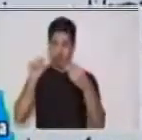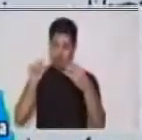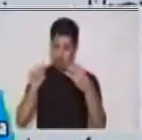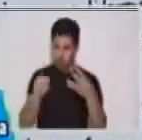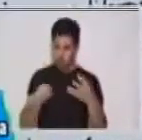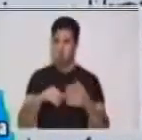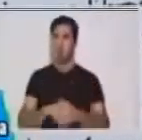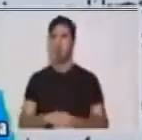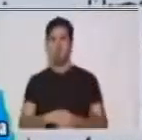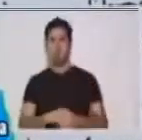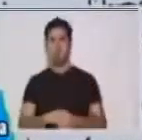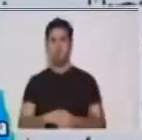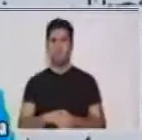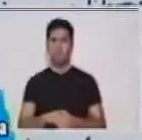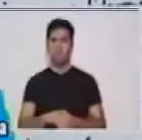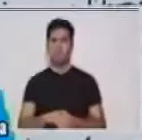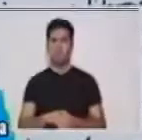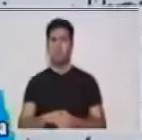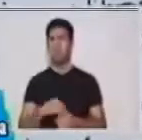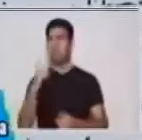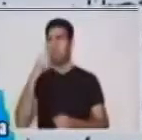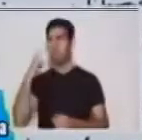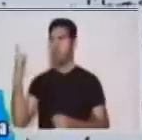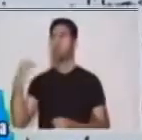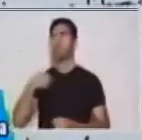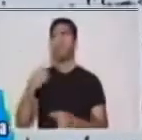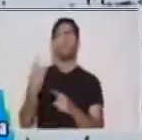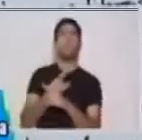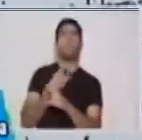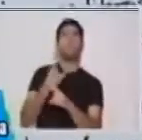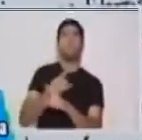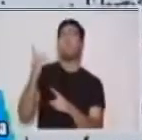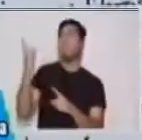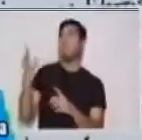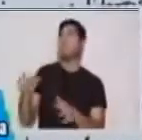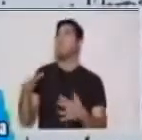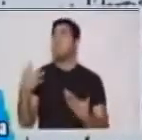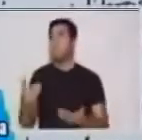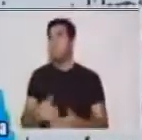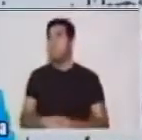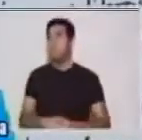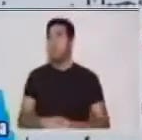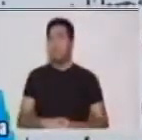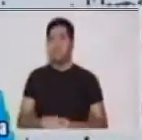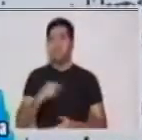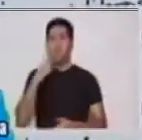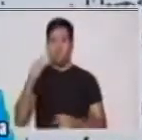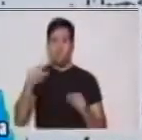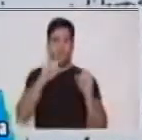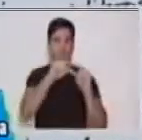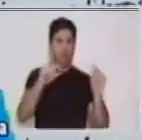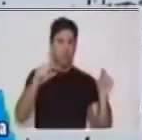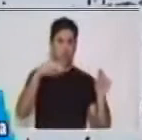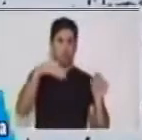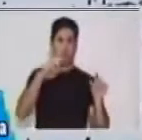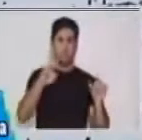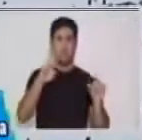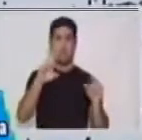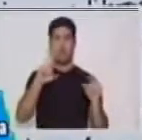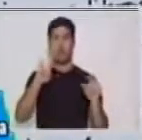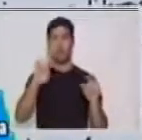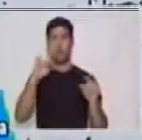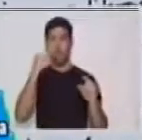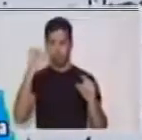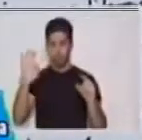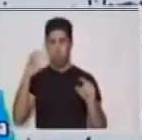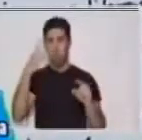Una pequeña pausa. ¿Qué utilicé ahí? Es el mercurio que sirve para señalar la fiebre. ¿A qué